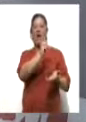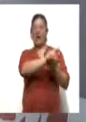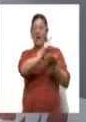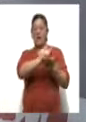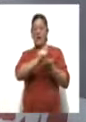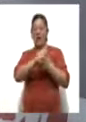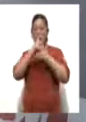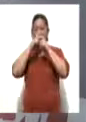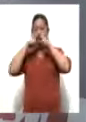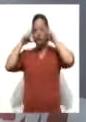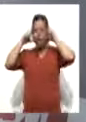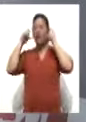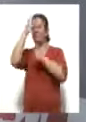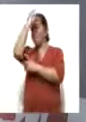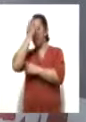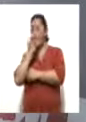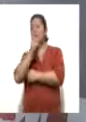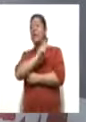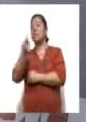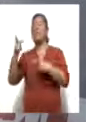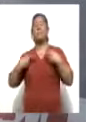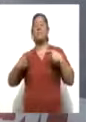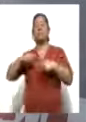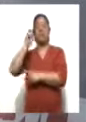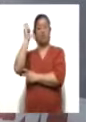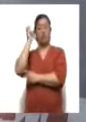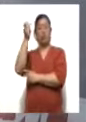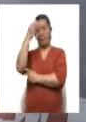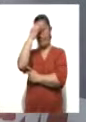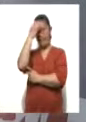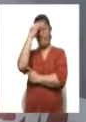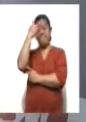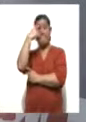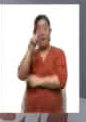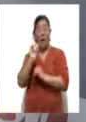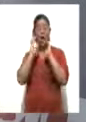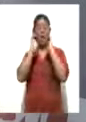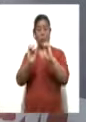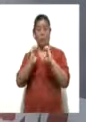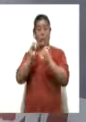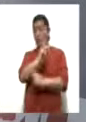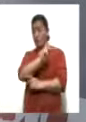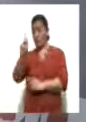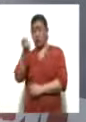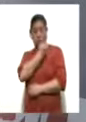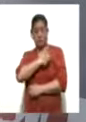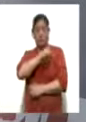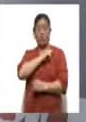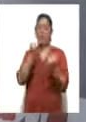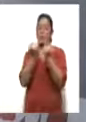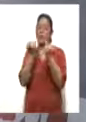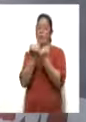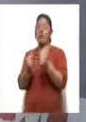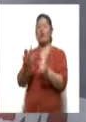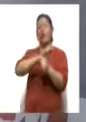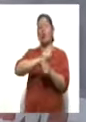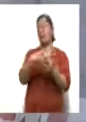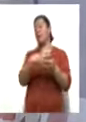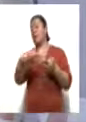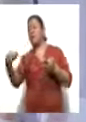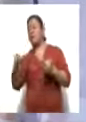a operadores del transporte público. Esto con el objetivo de cuidar su salud y disminuir el número de contagios de COVID-19.